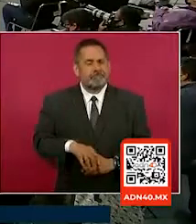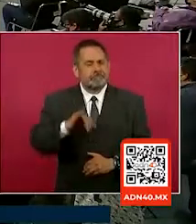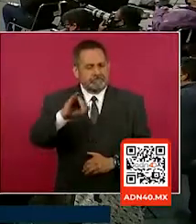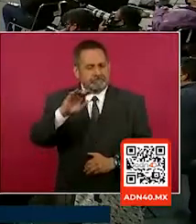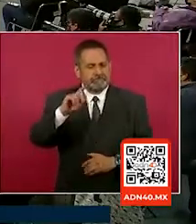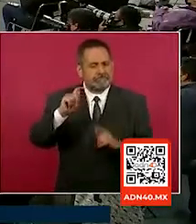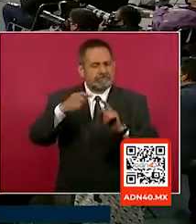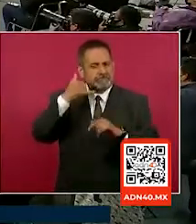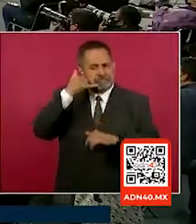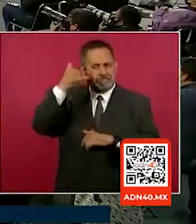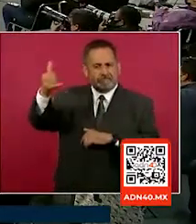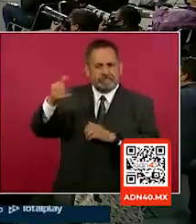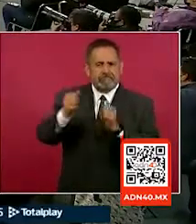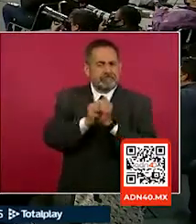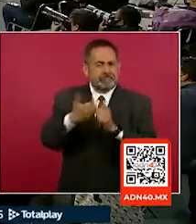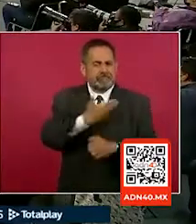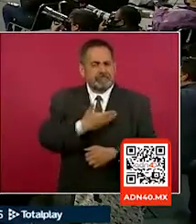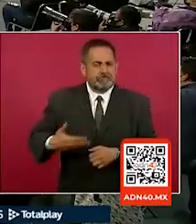bailén